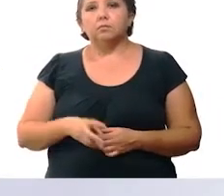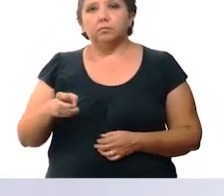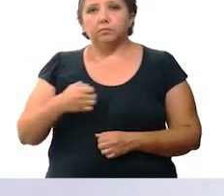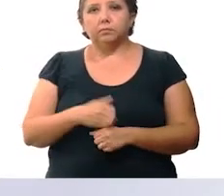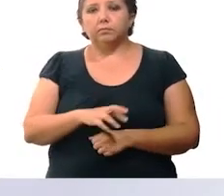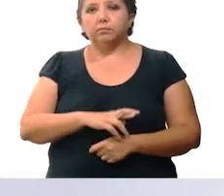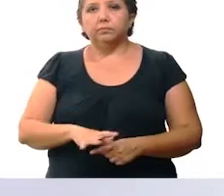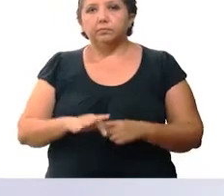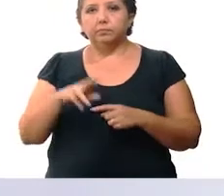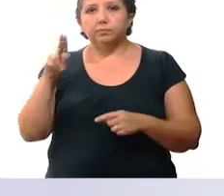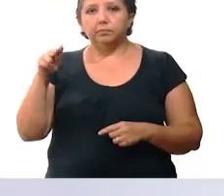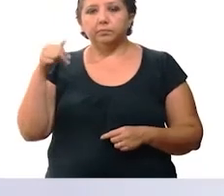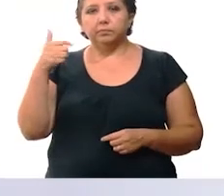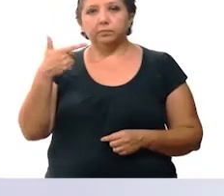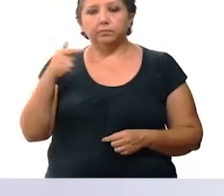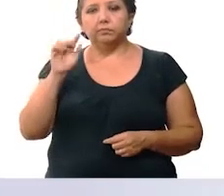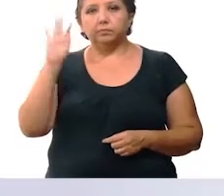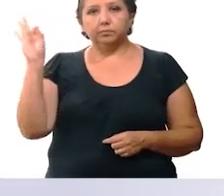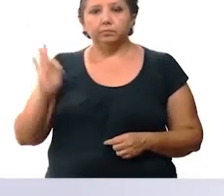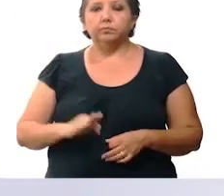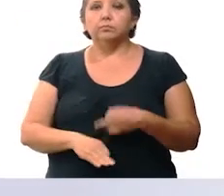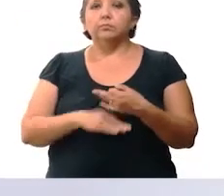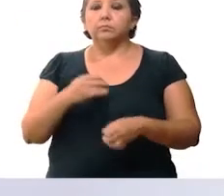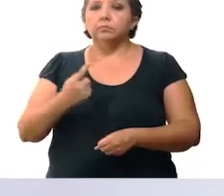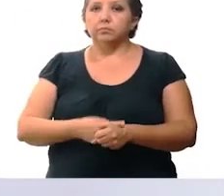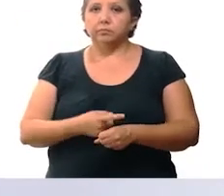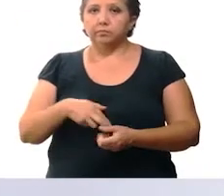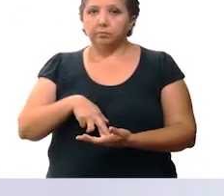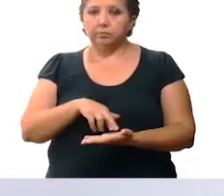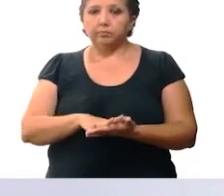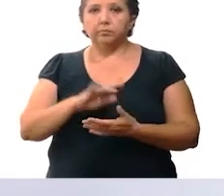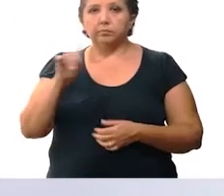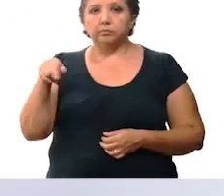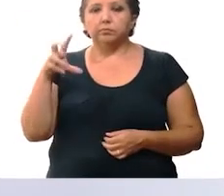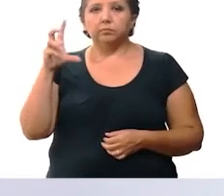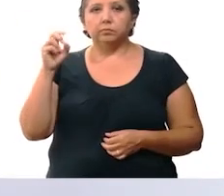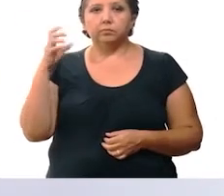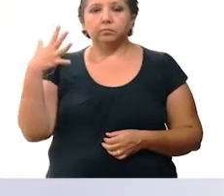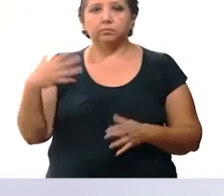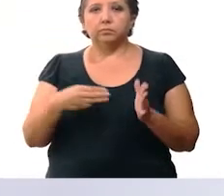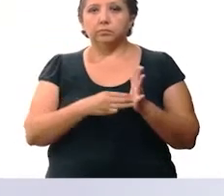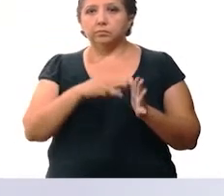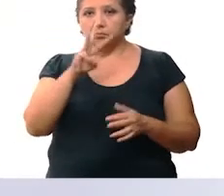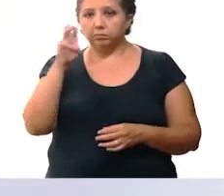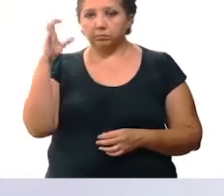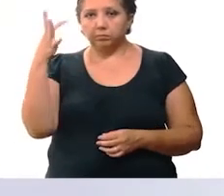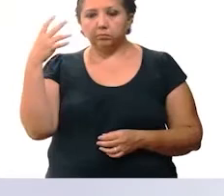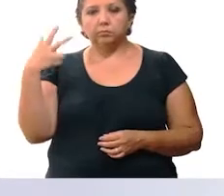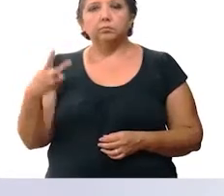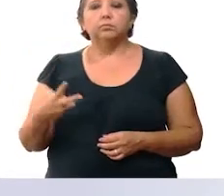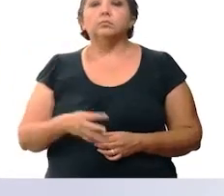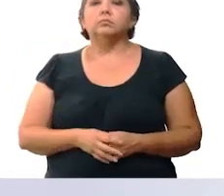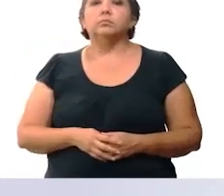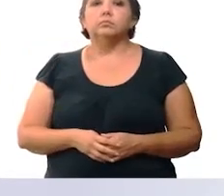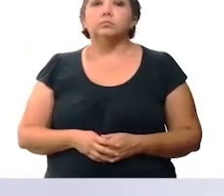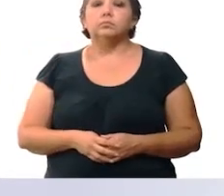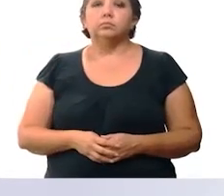Esta cifra representa el 87% del total de contagios registrados, que son 35.352.